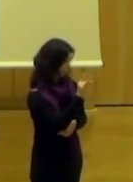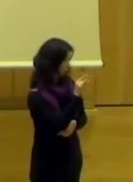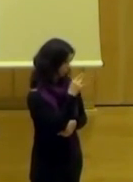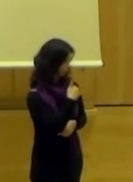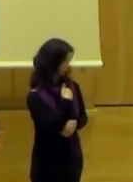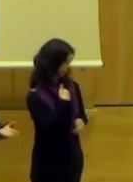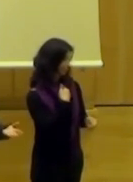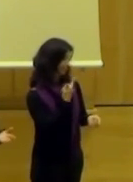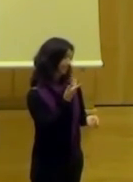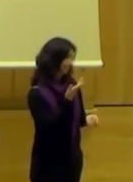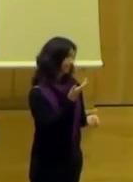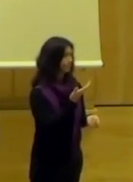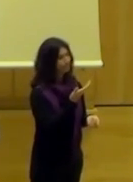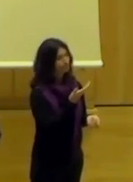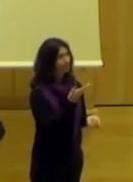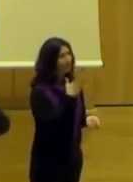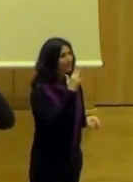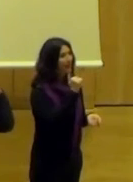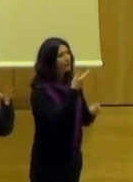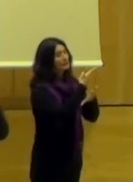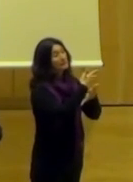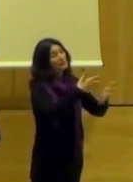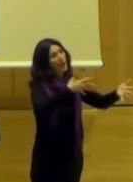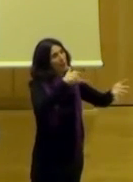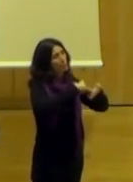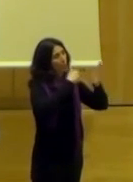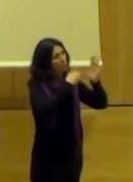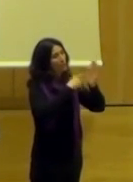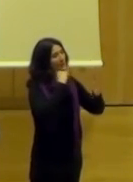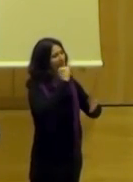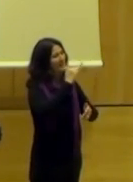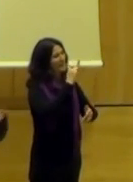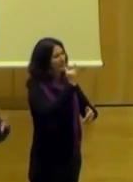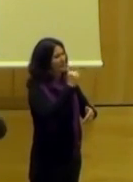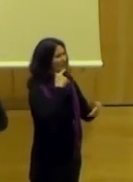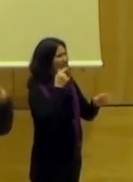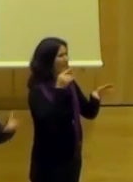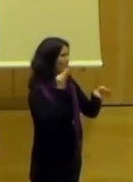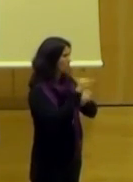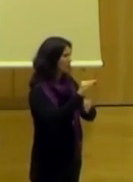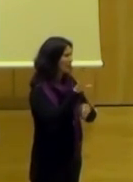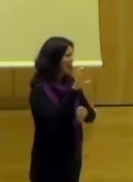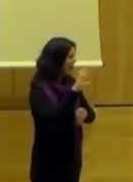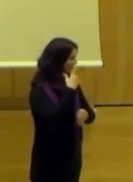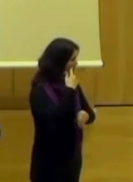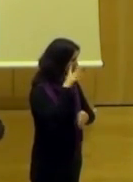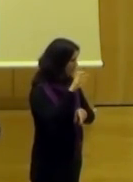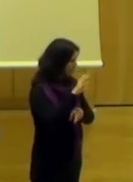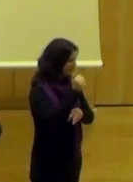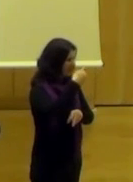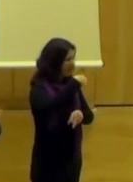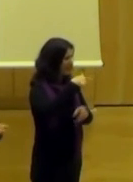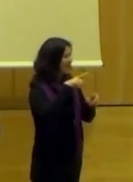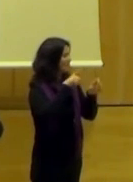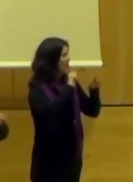sí, formamos, bueno, es que hay un gran proyecto, que es el proyecto ISI, financiado por la Caixa, que llevan aquerando, y